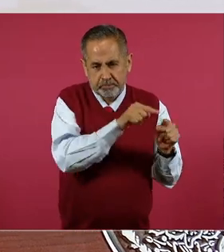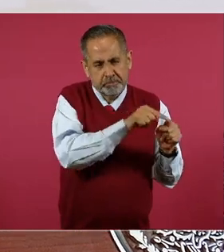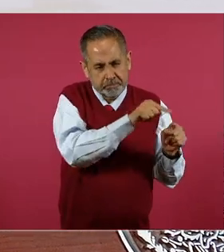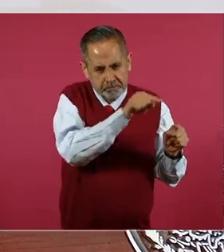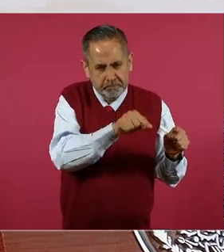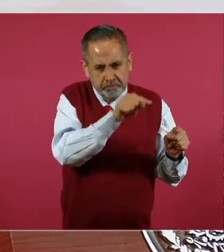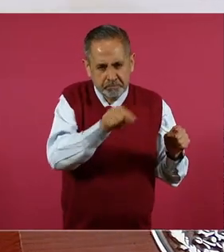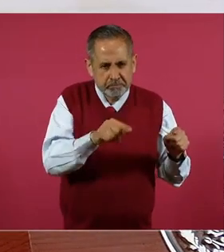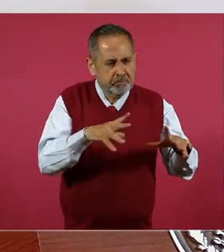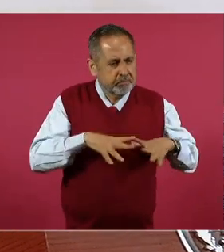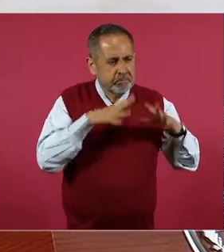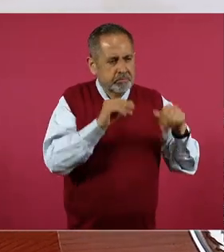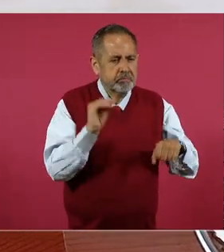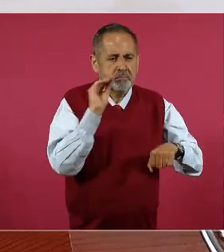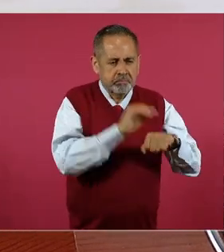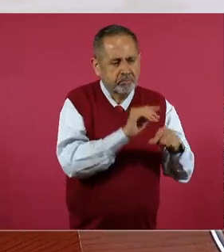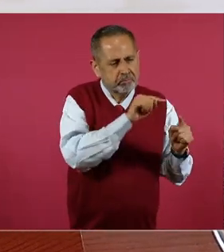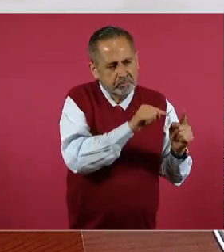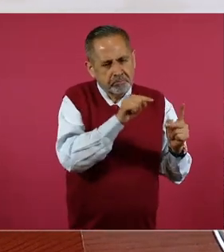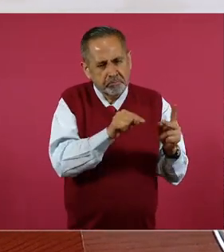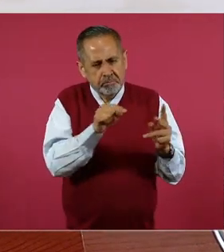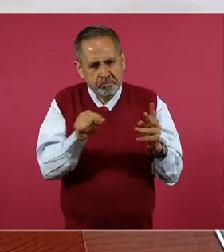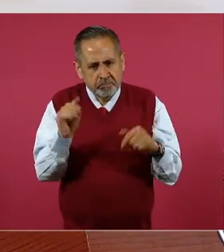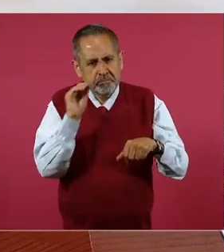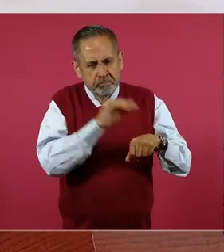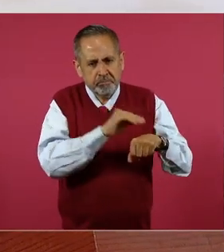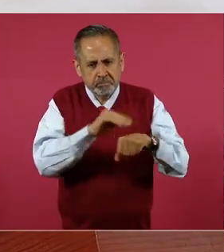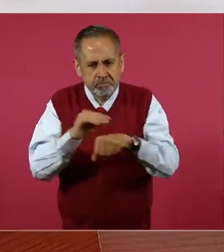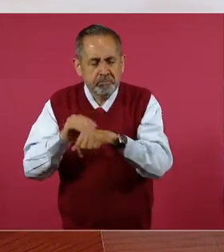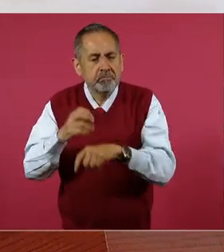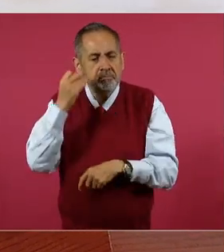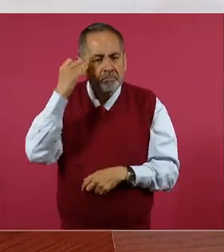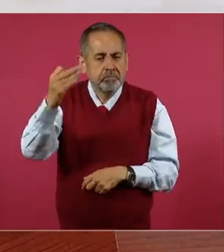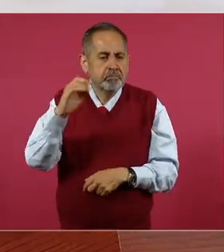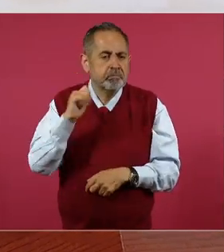1983, ahí empezó, sobre todo con Salinas,